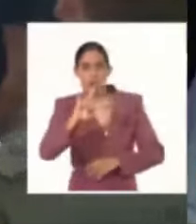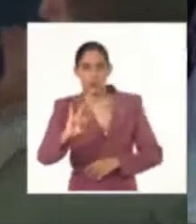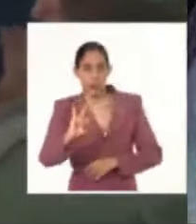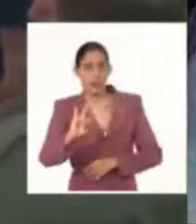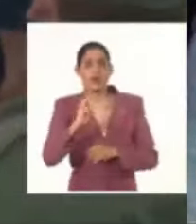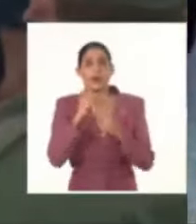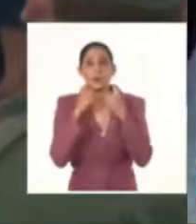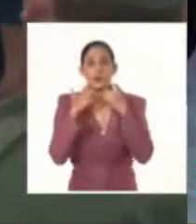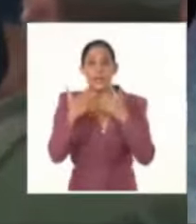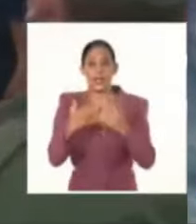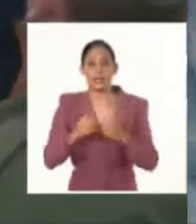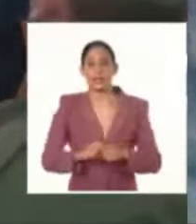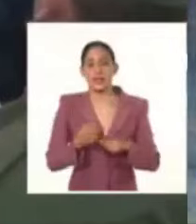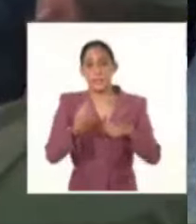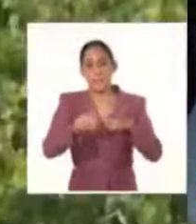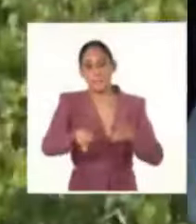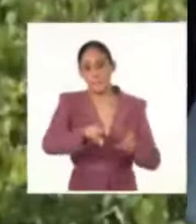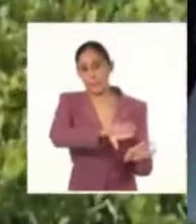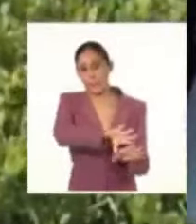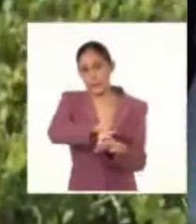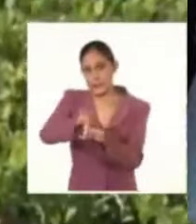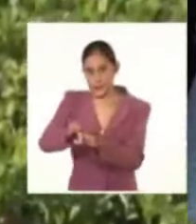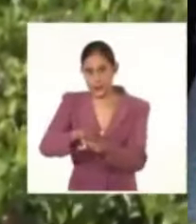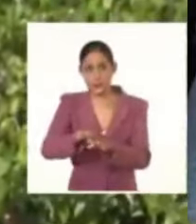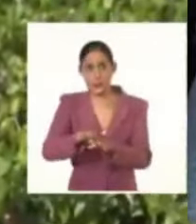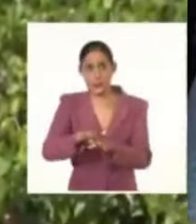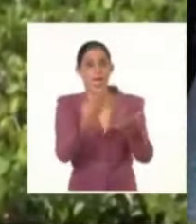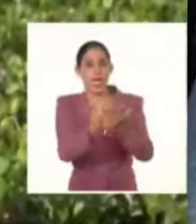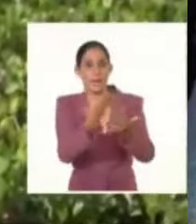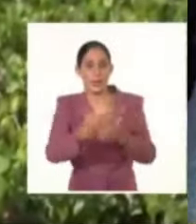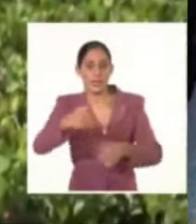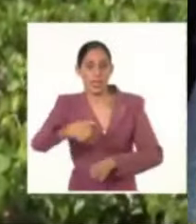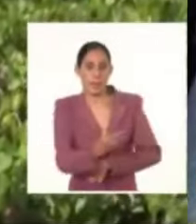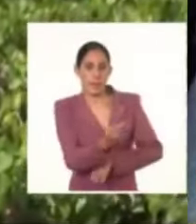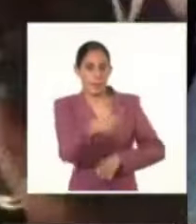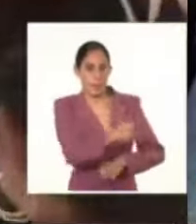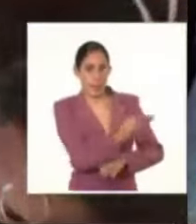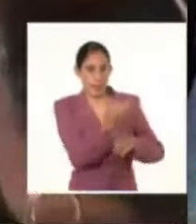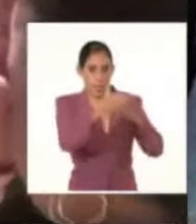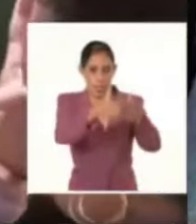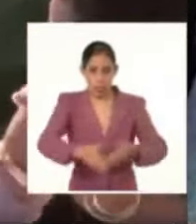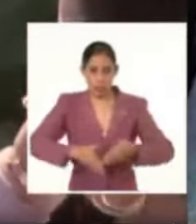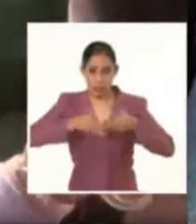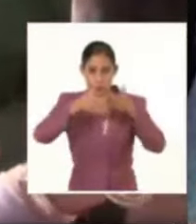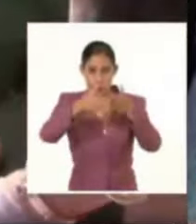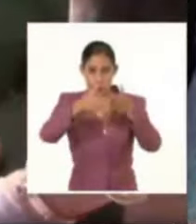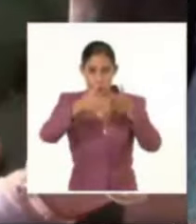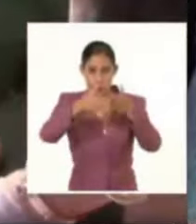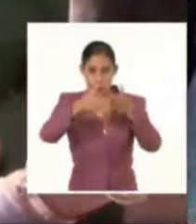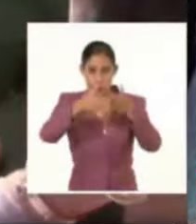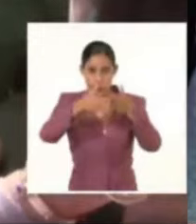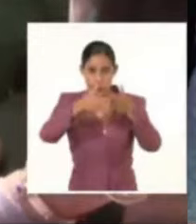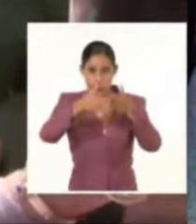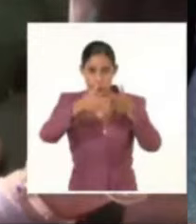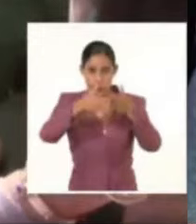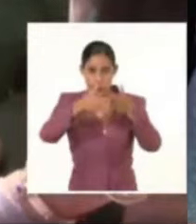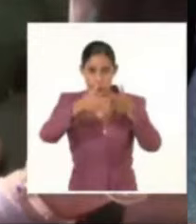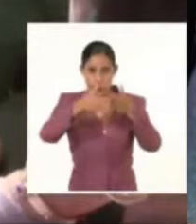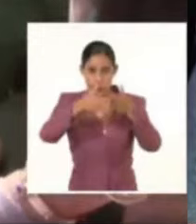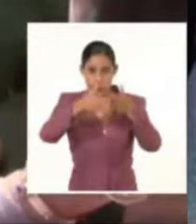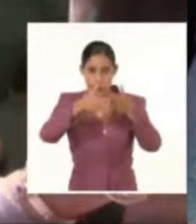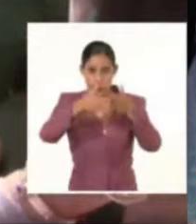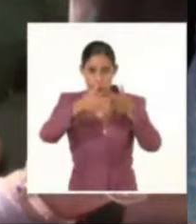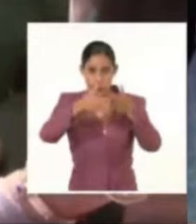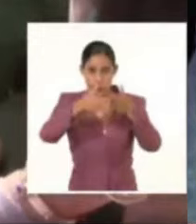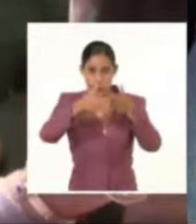La empresa pesquera de la provincia y llegó a Surgidero de Batabanó, poblado costero visitada en varias ocasiones. Mira el de la